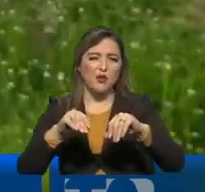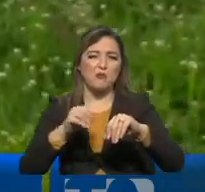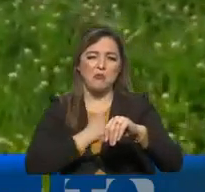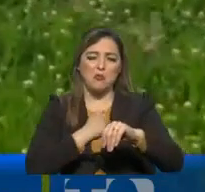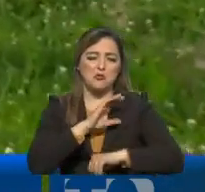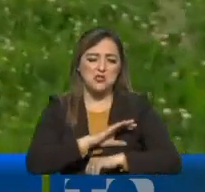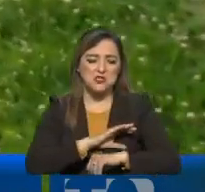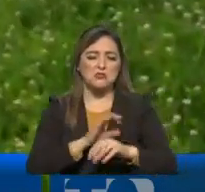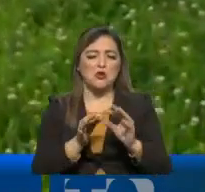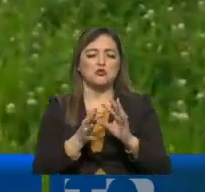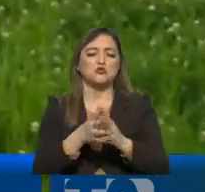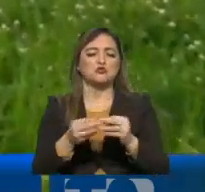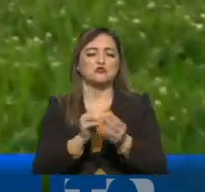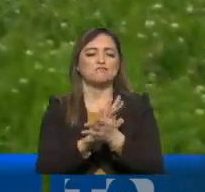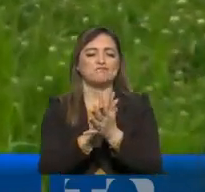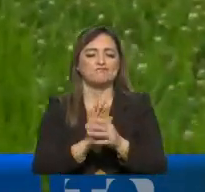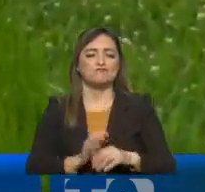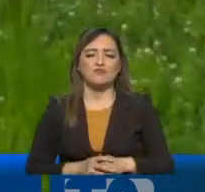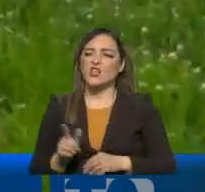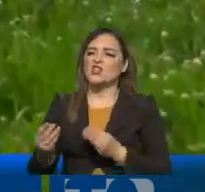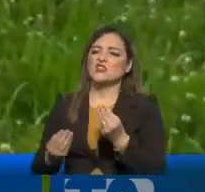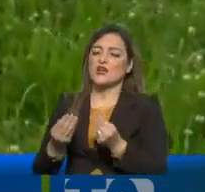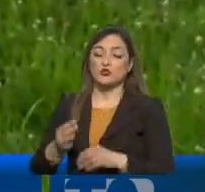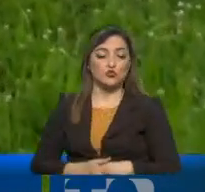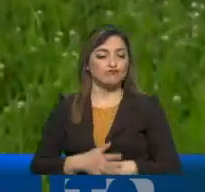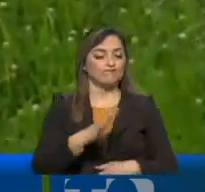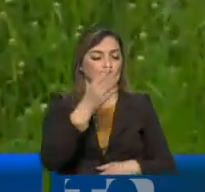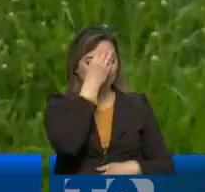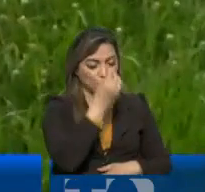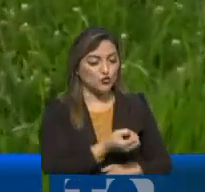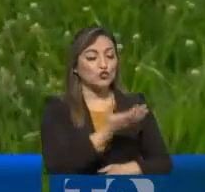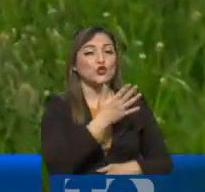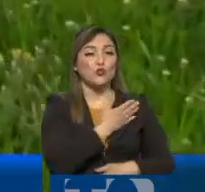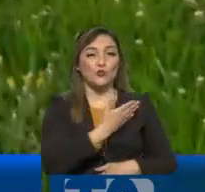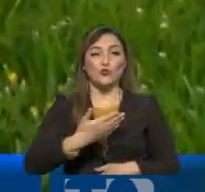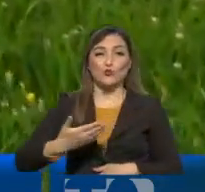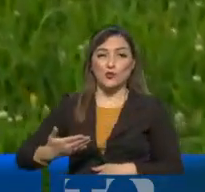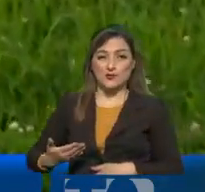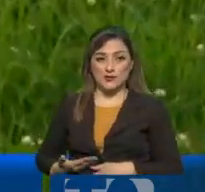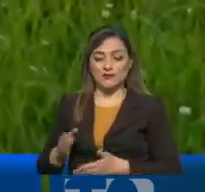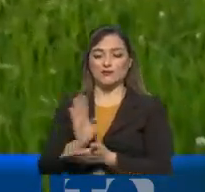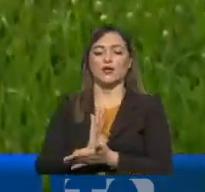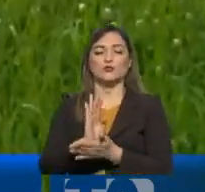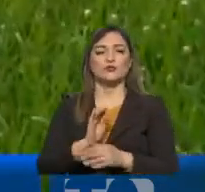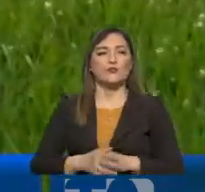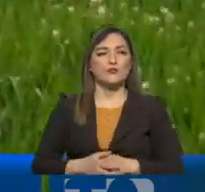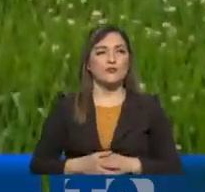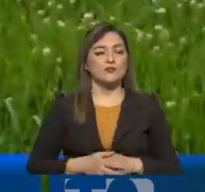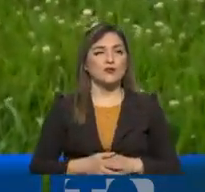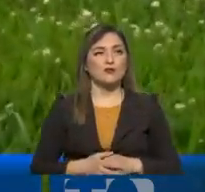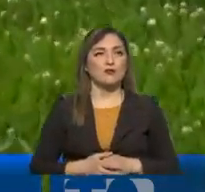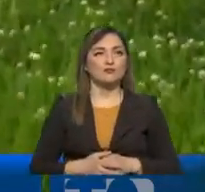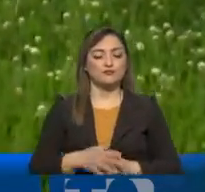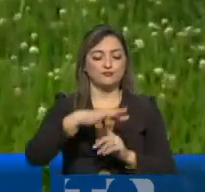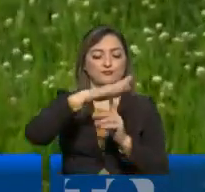estos espacios? Buenos días, soy Fabián Sancho, presidente del Comité Pro Mejoras de la urbanización Pinar Alto. Nosotros también tenemos el